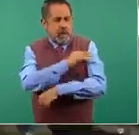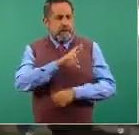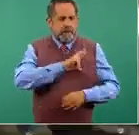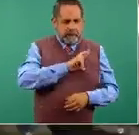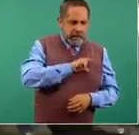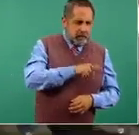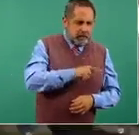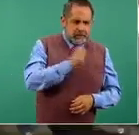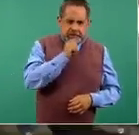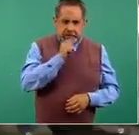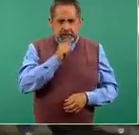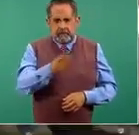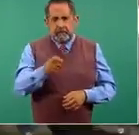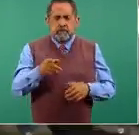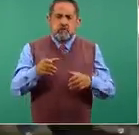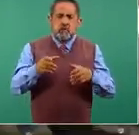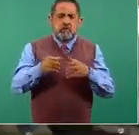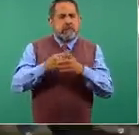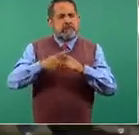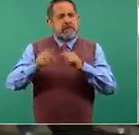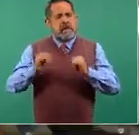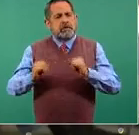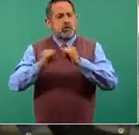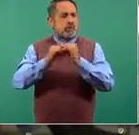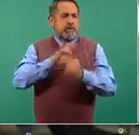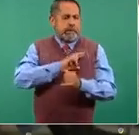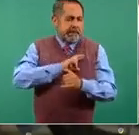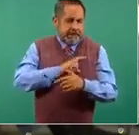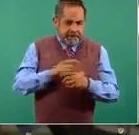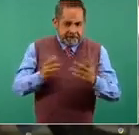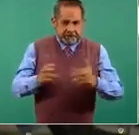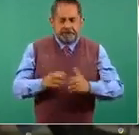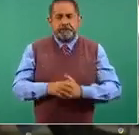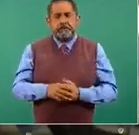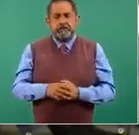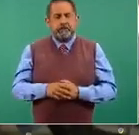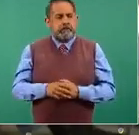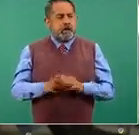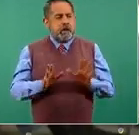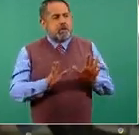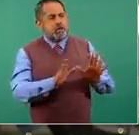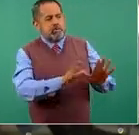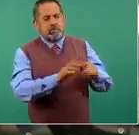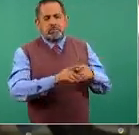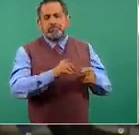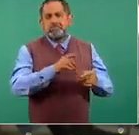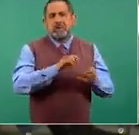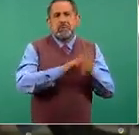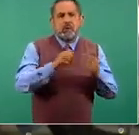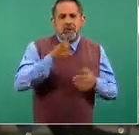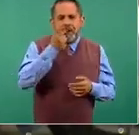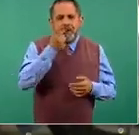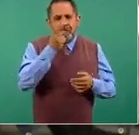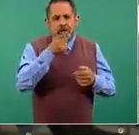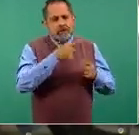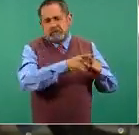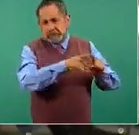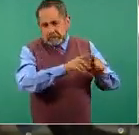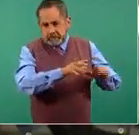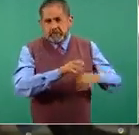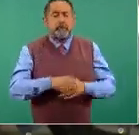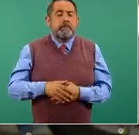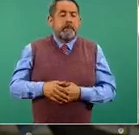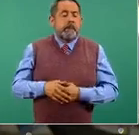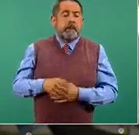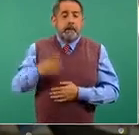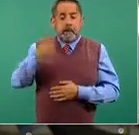privados sin pertenecer a una institución privada, que están aislados, y odontólogos, me decía justamente que para